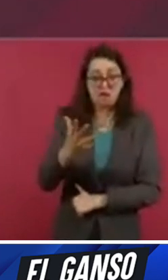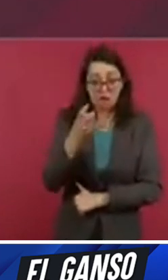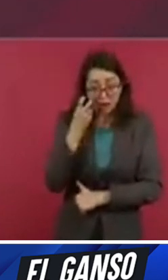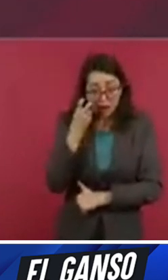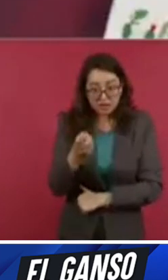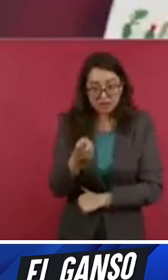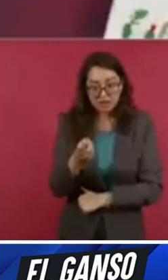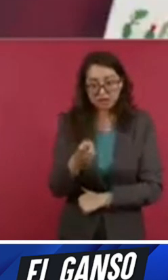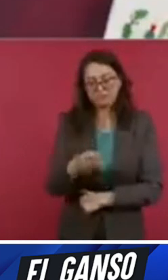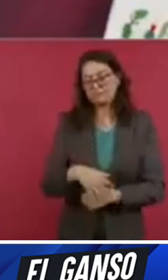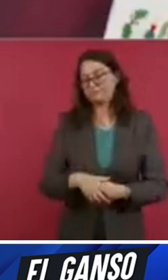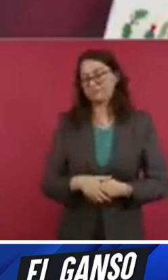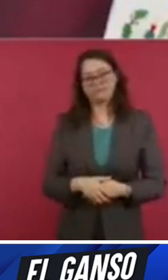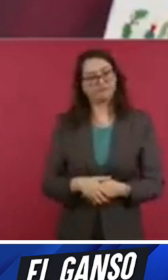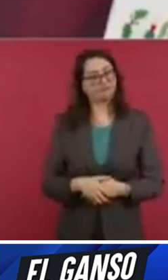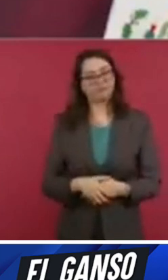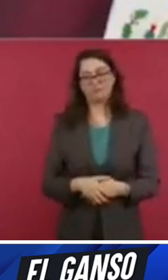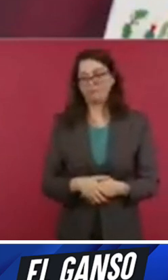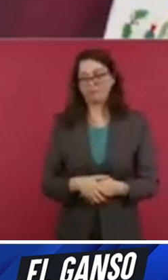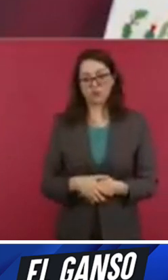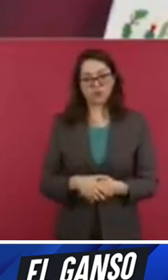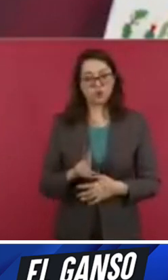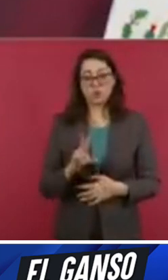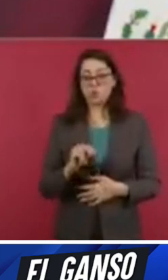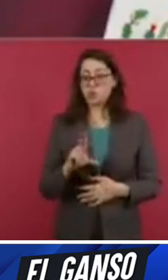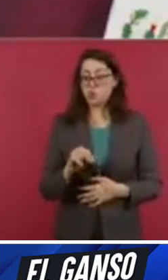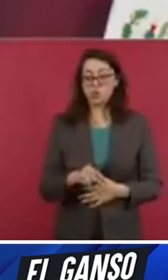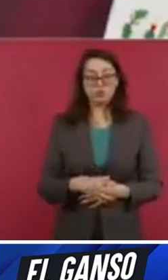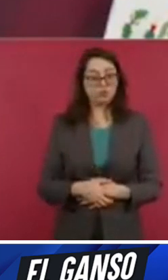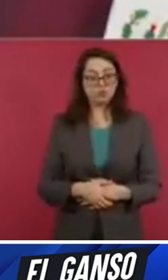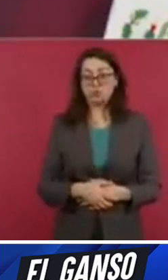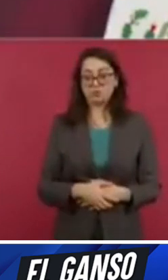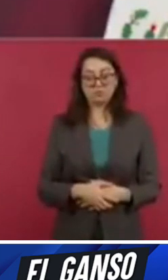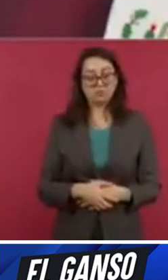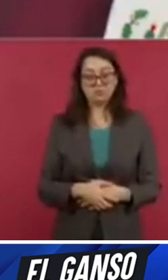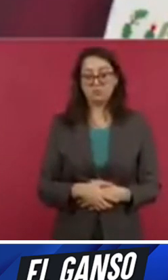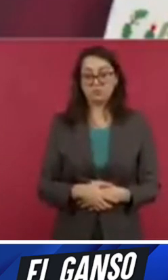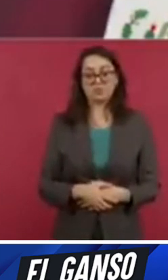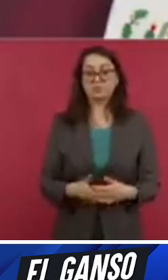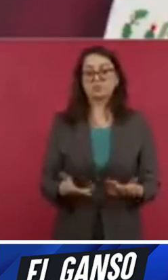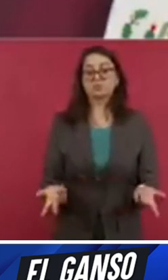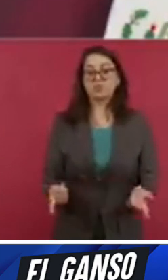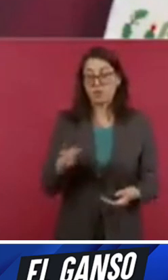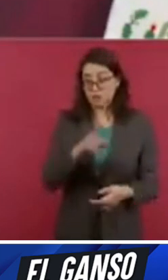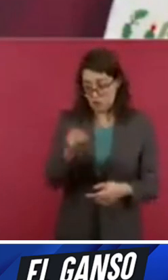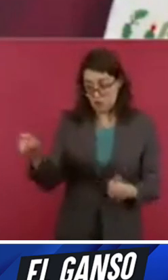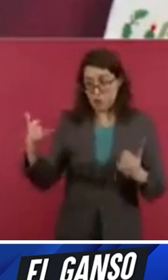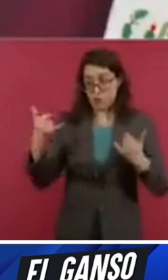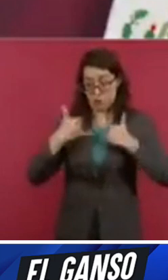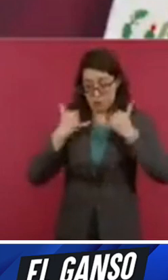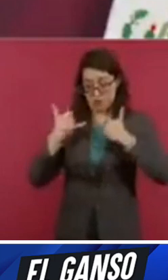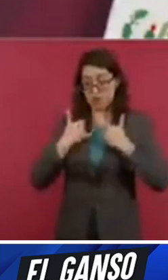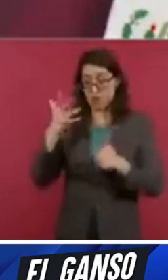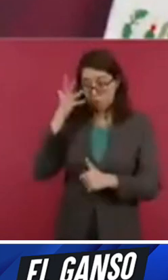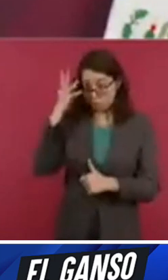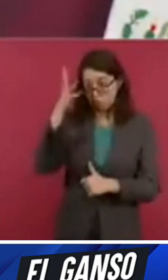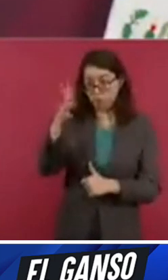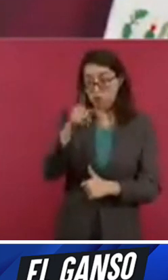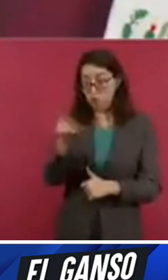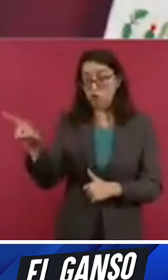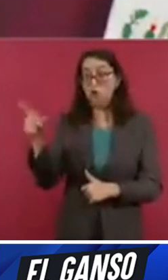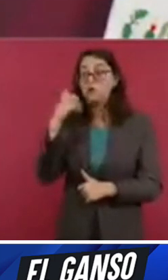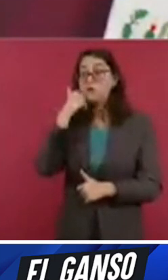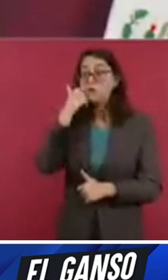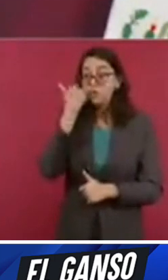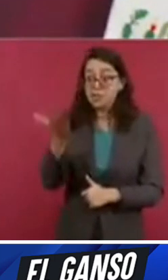cargos eso tambén para los jóvenes nada de que la política es el